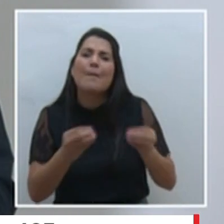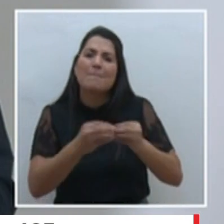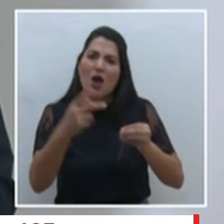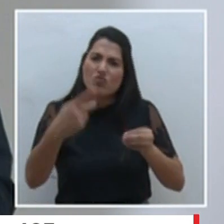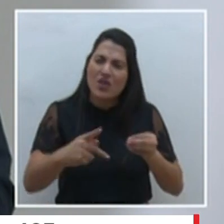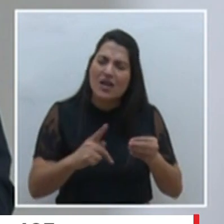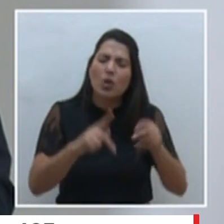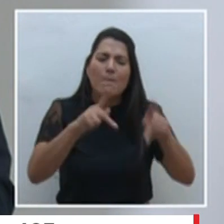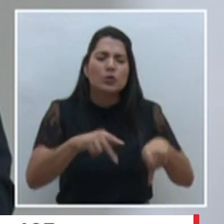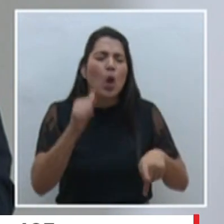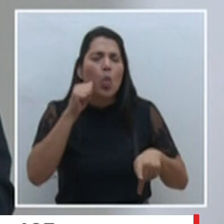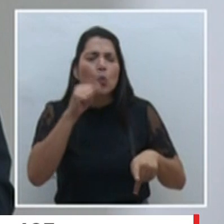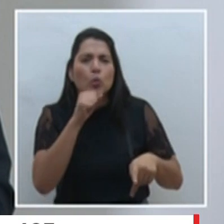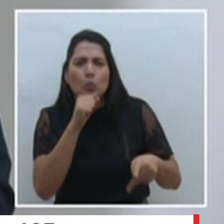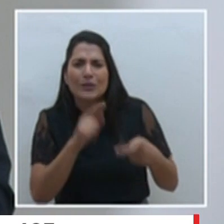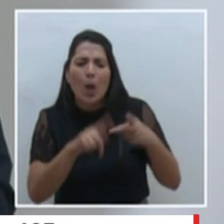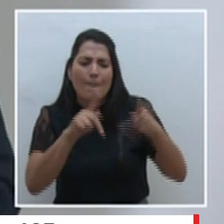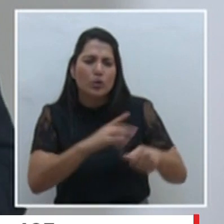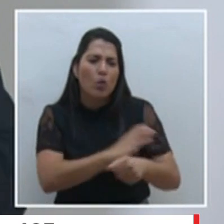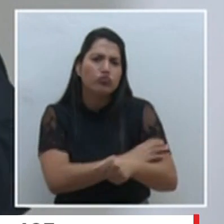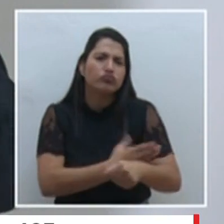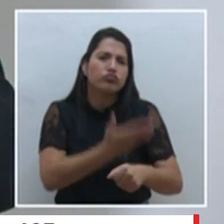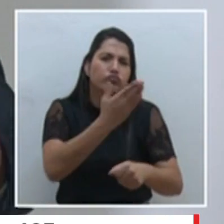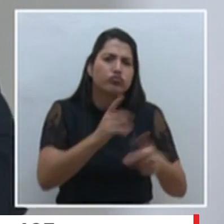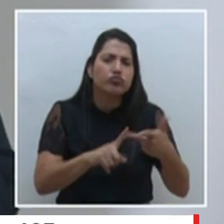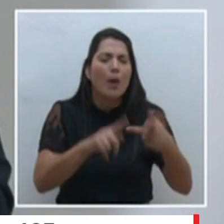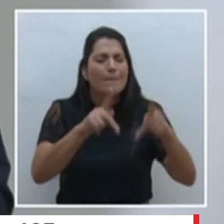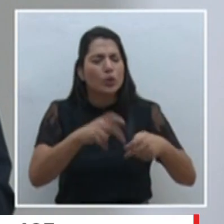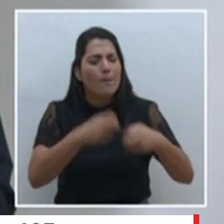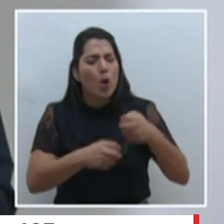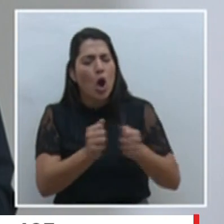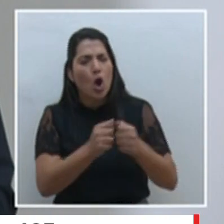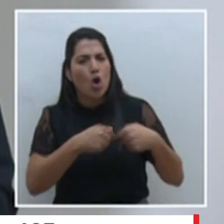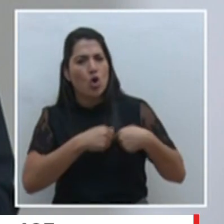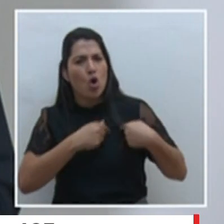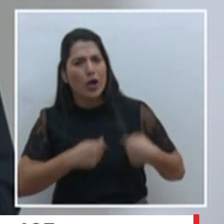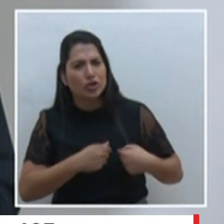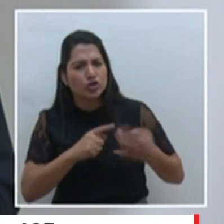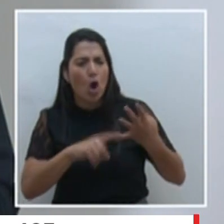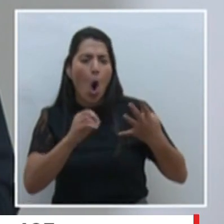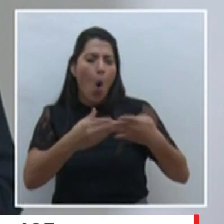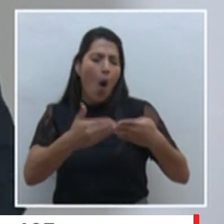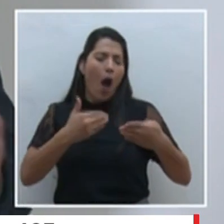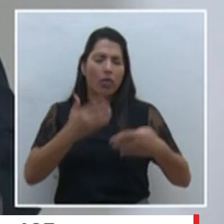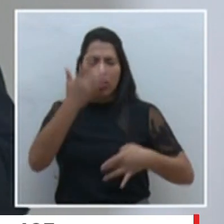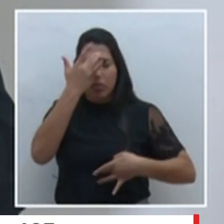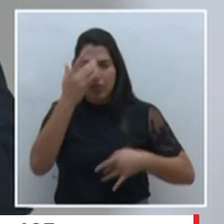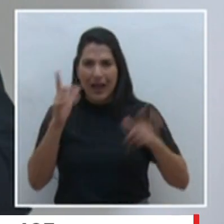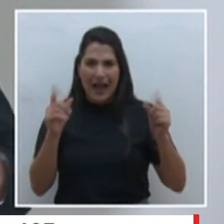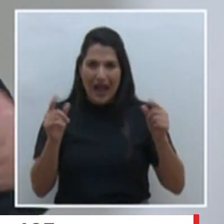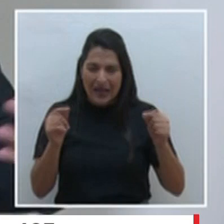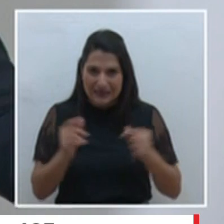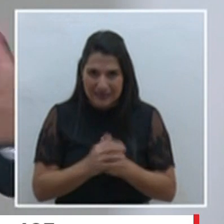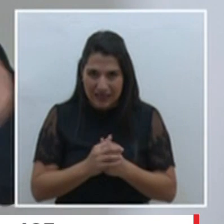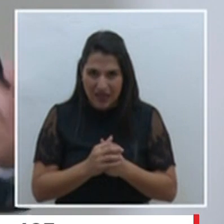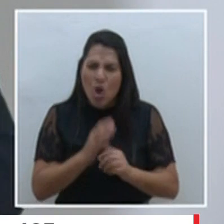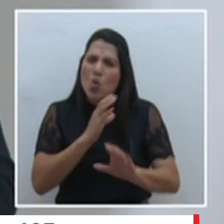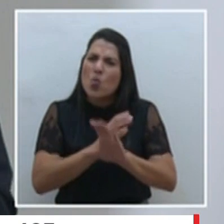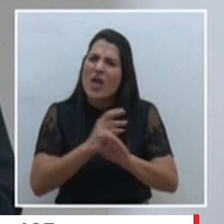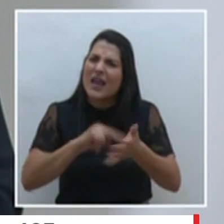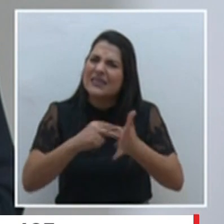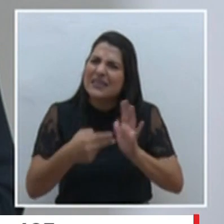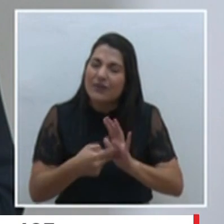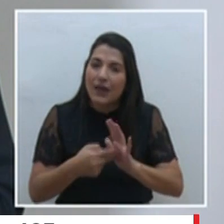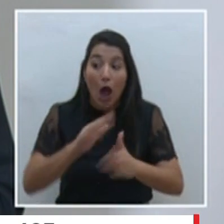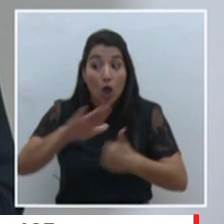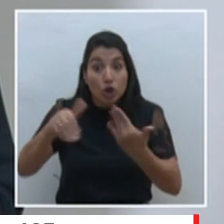a los hipertensos, a los cardiópatas, a personas con antecedentes de cáncer, y con cuidarlos me refiero a que los tenemos que cuidar entre